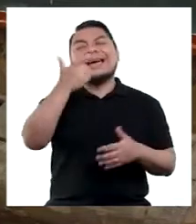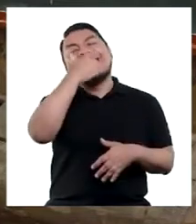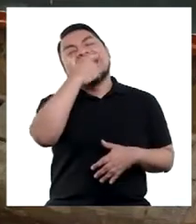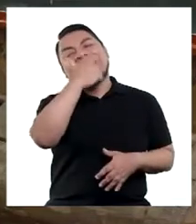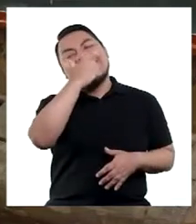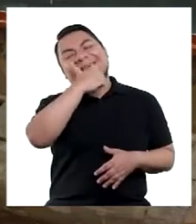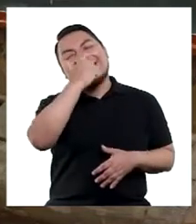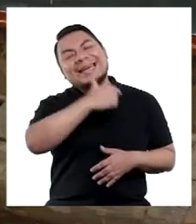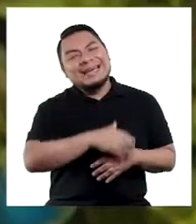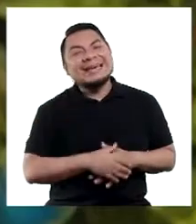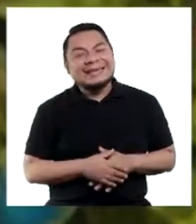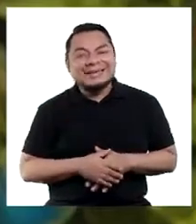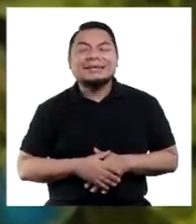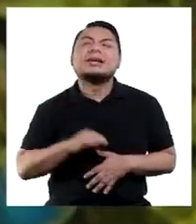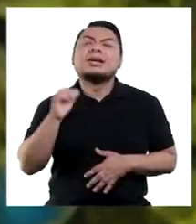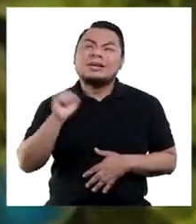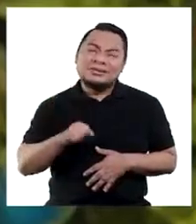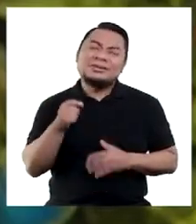comen